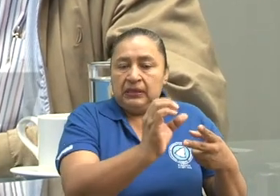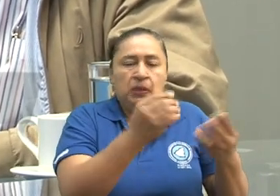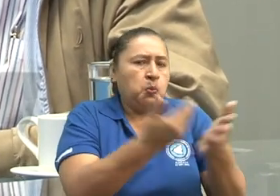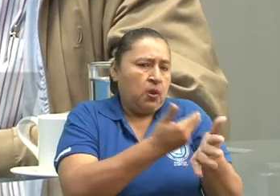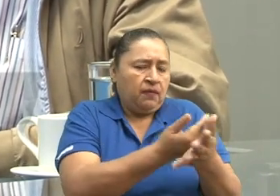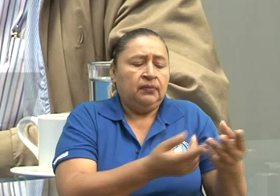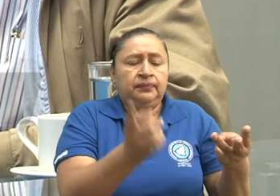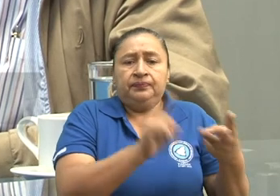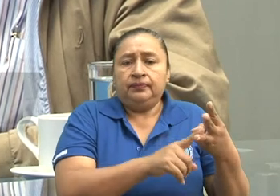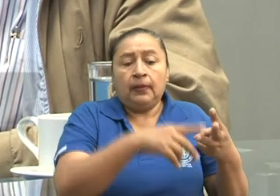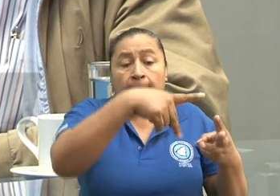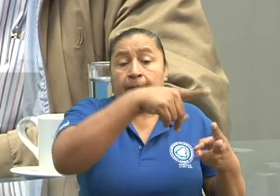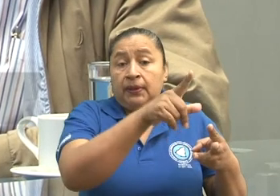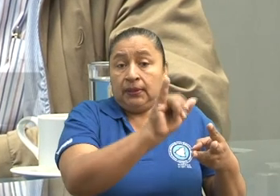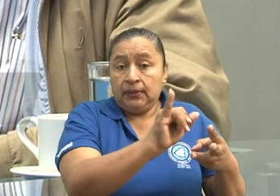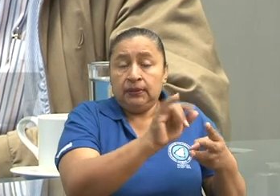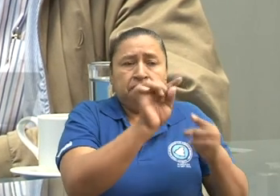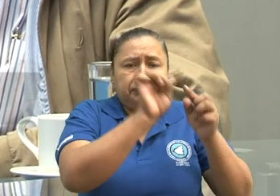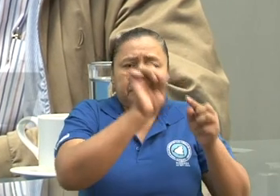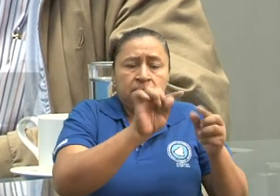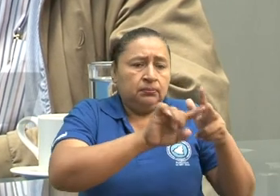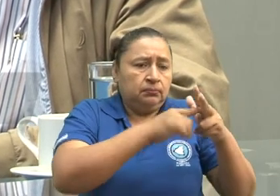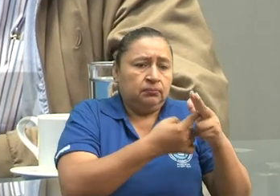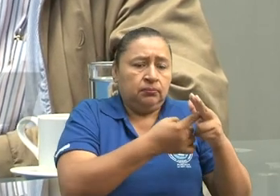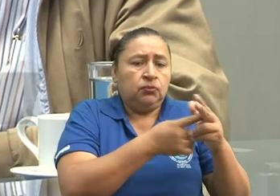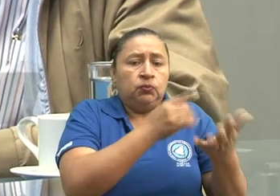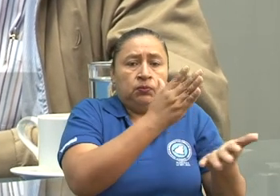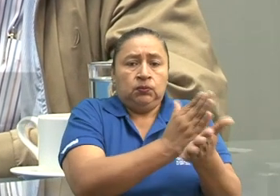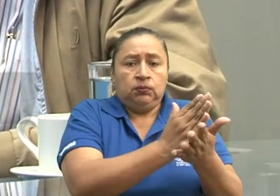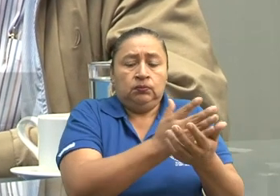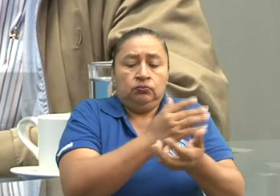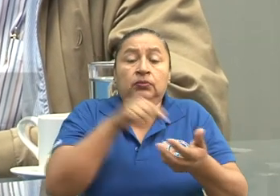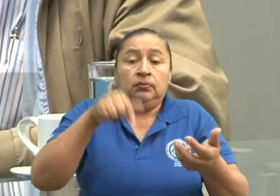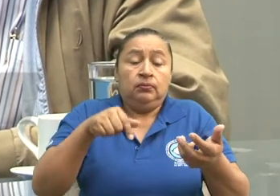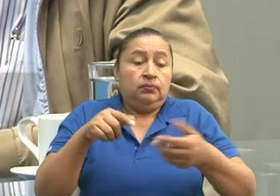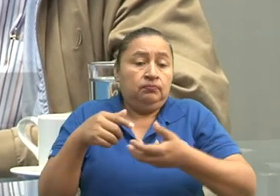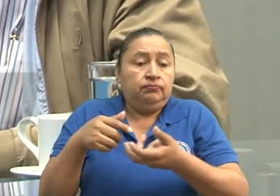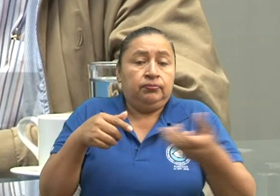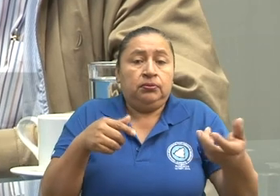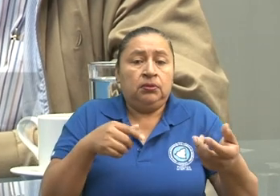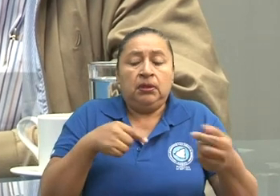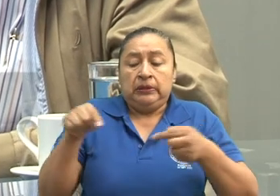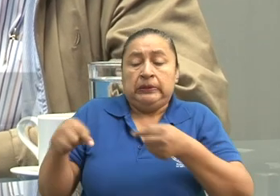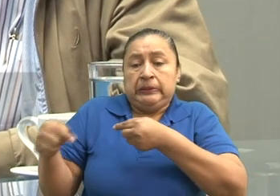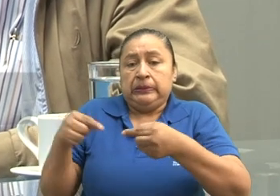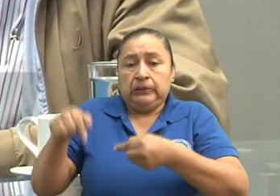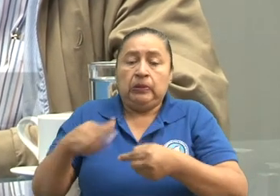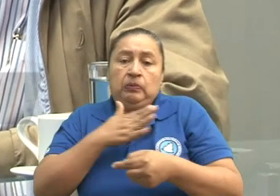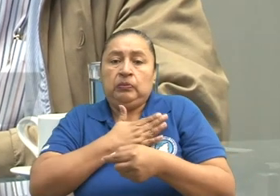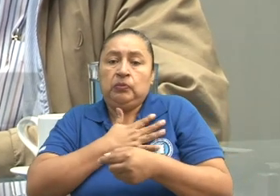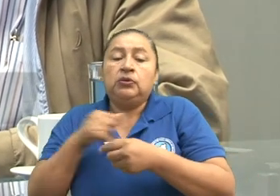Cristiano, el Partido Liberal Independiente, que surgió como una escisión como producto de un conflicto con